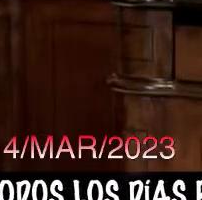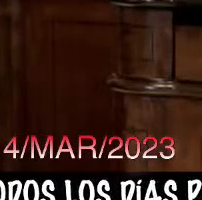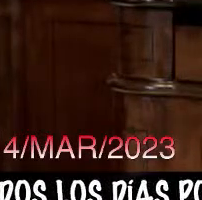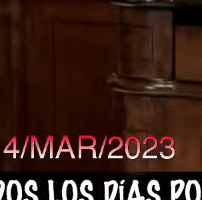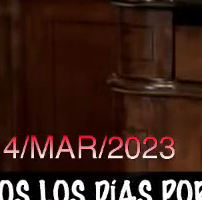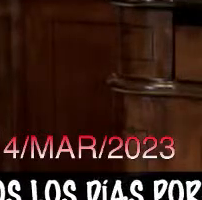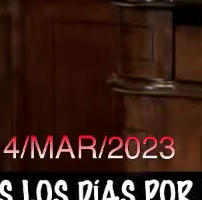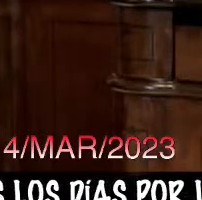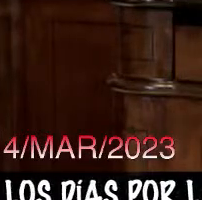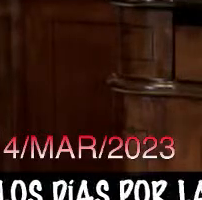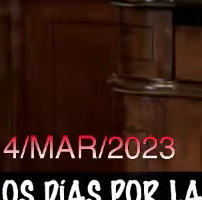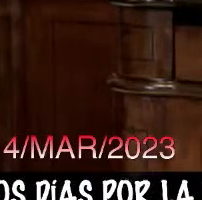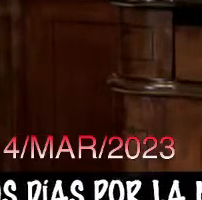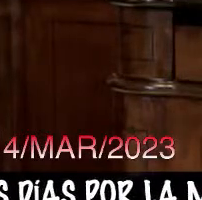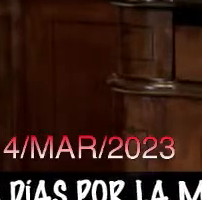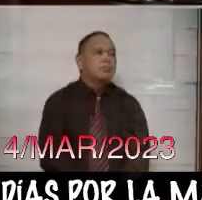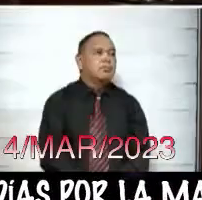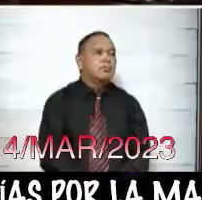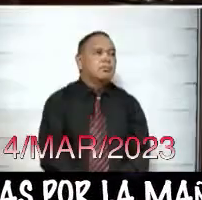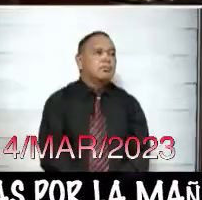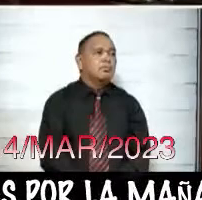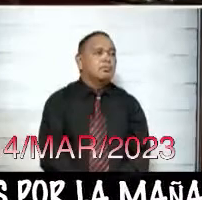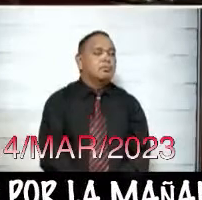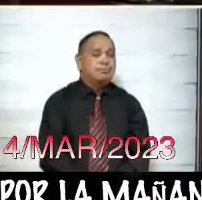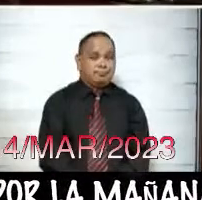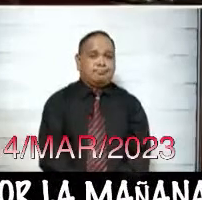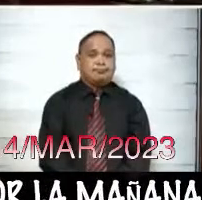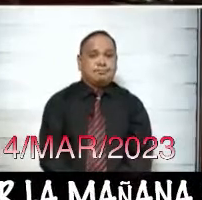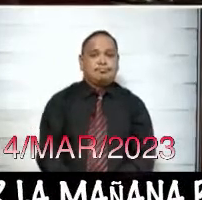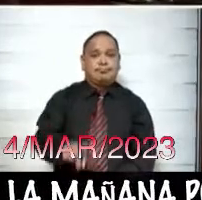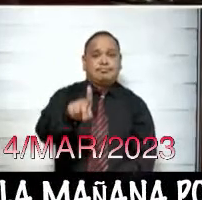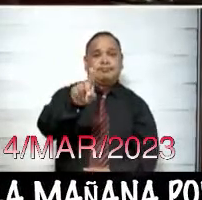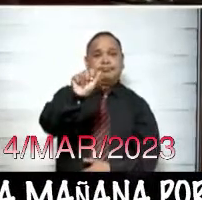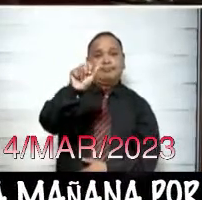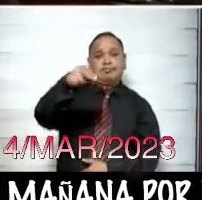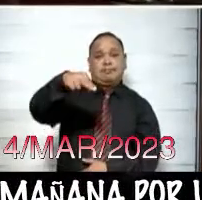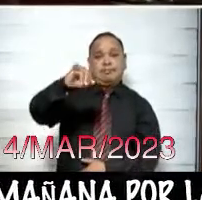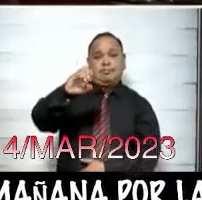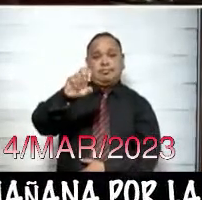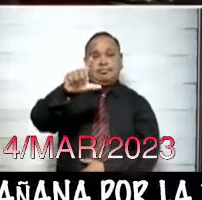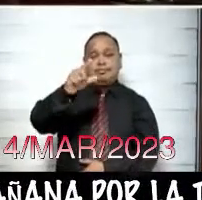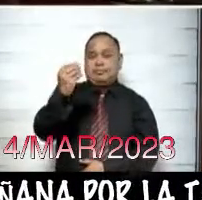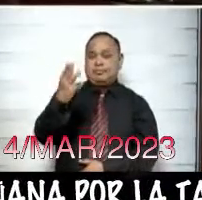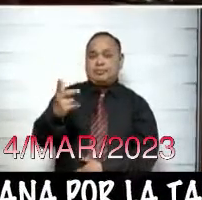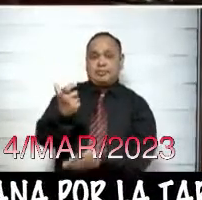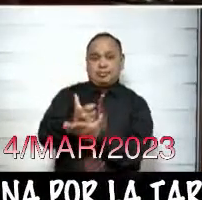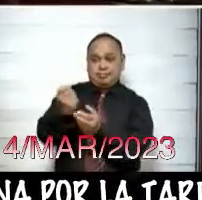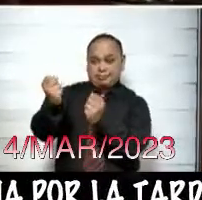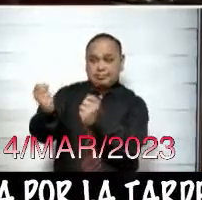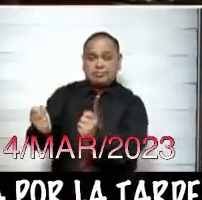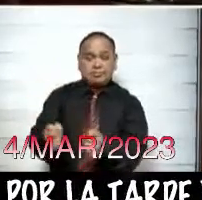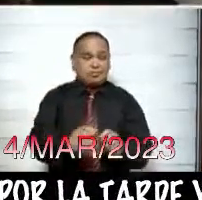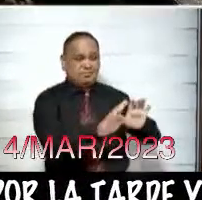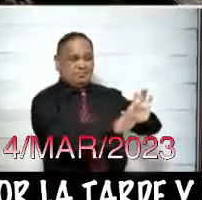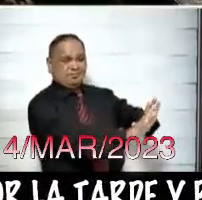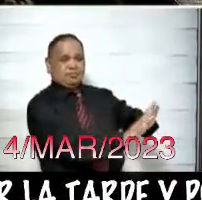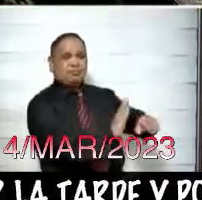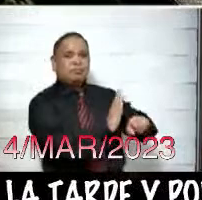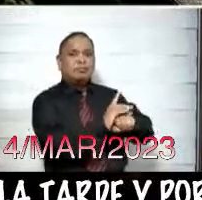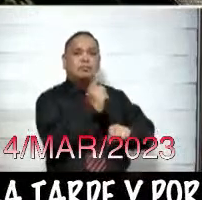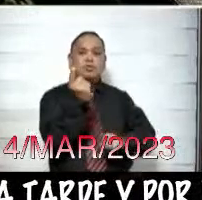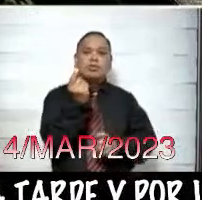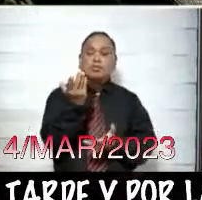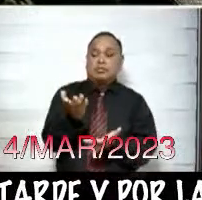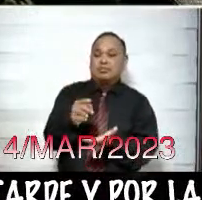el dinero. Es el único que no aceptó el dinero de todos los que le llevaron de uno por uno. Y le costó que lo sacaran incluso.